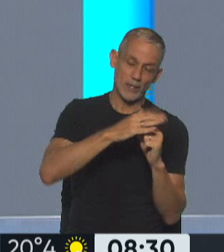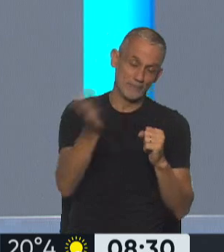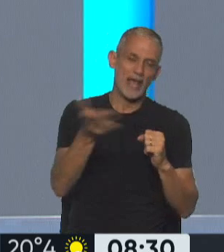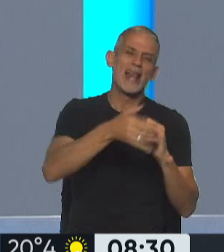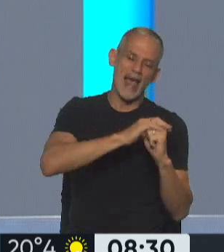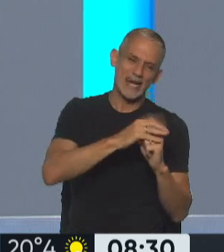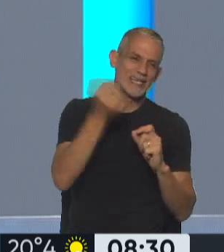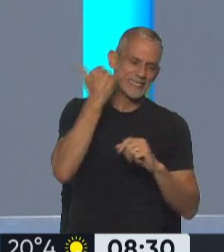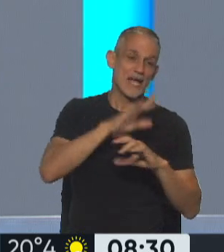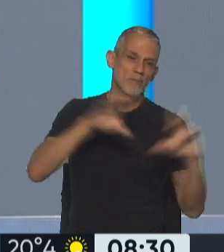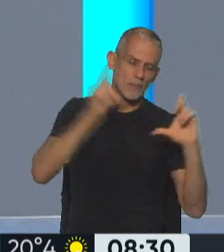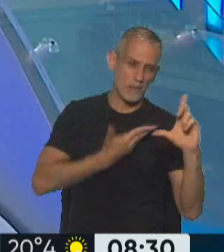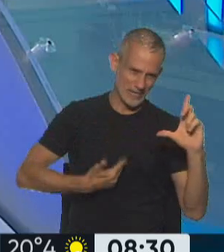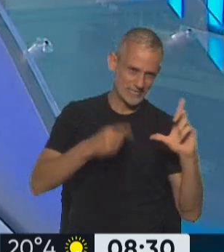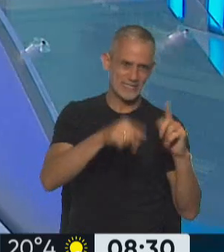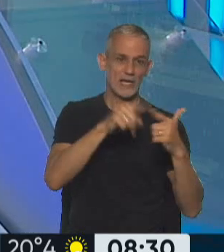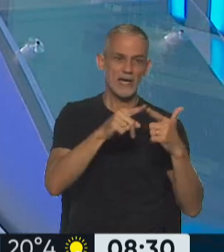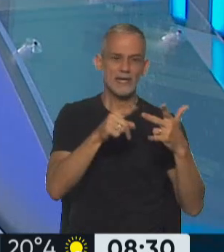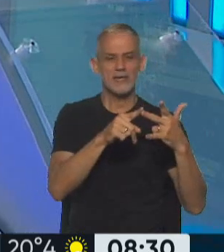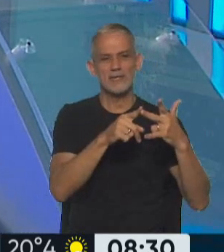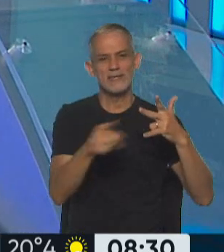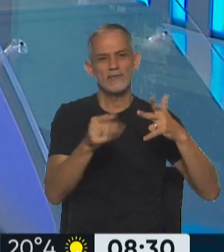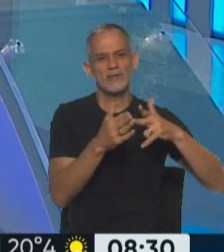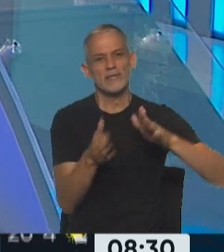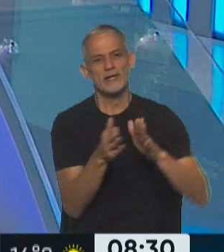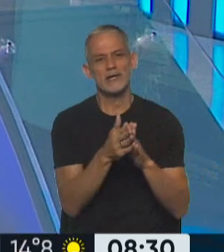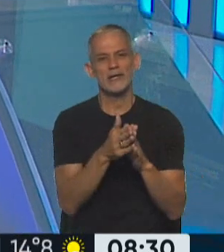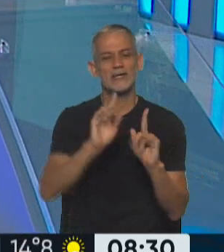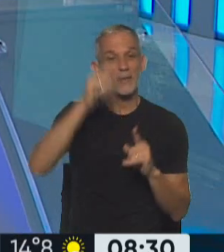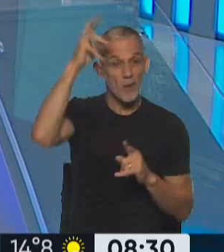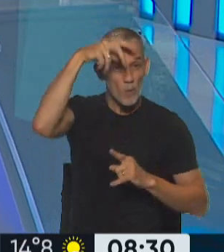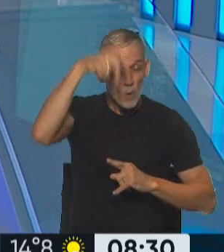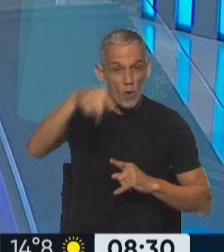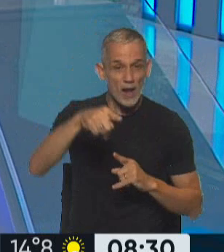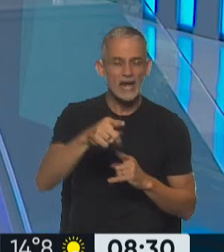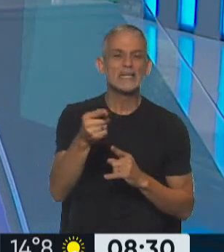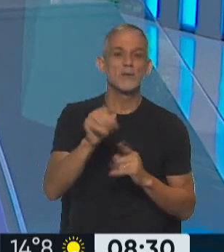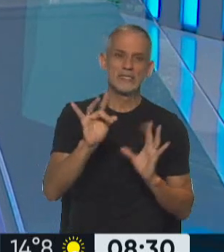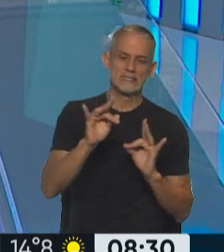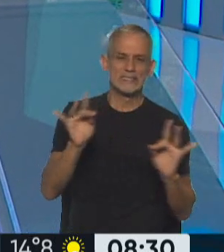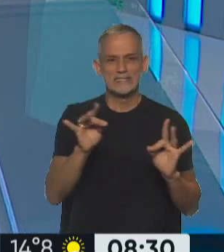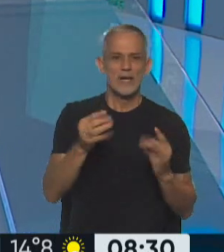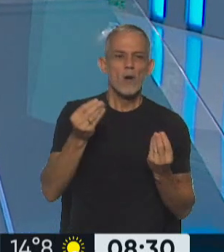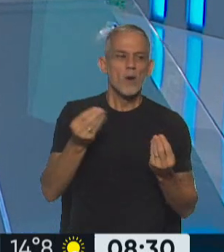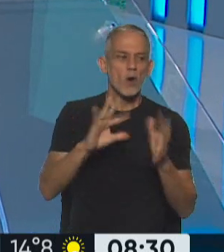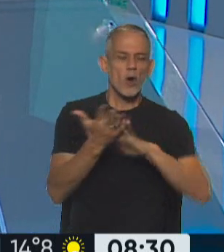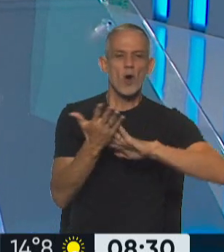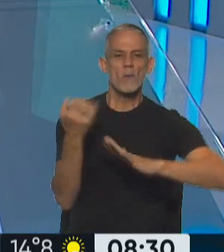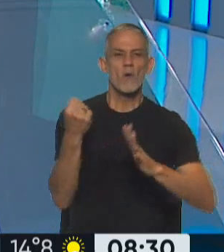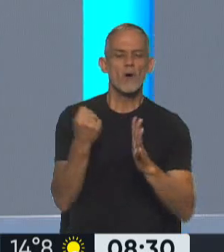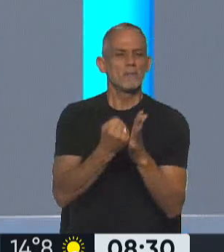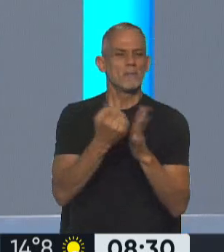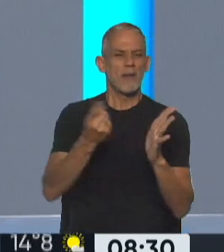larreta es candidato a presidente sabemos que también se presenta Patricia bullrich más complicada por cómo está impactando